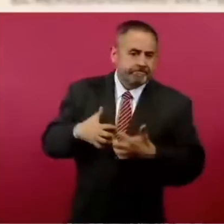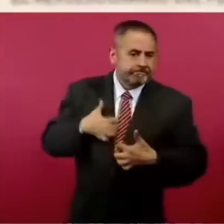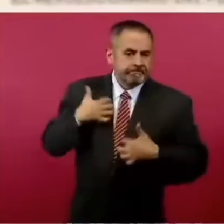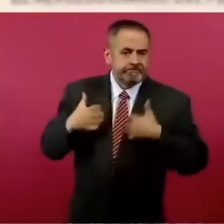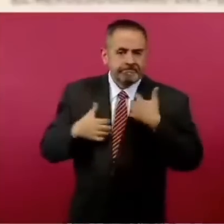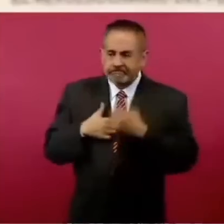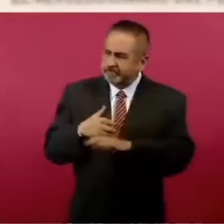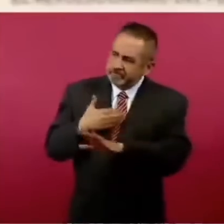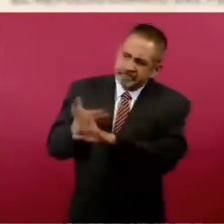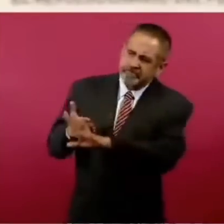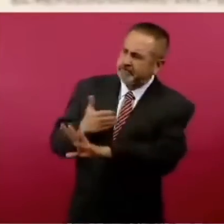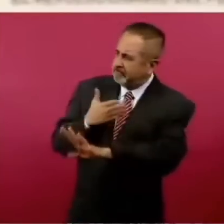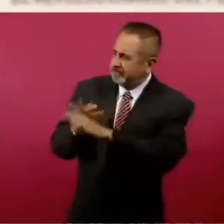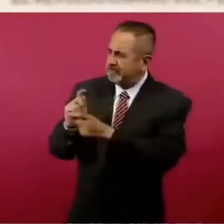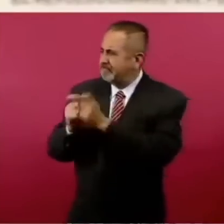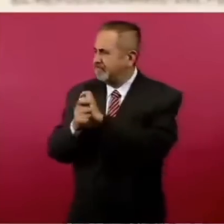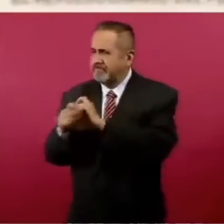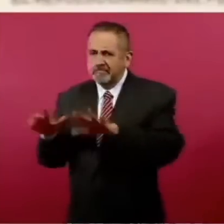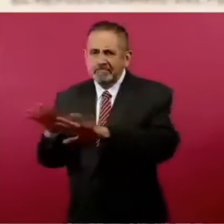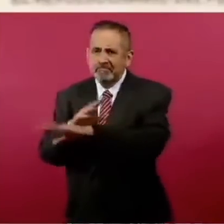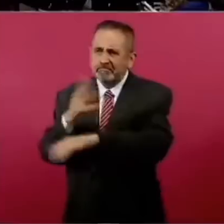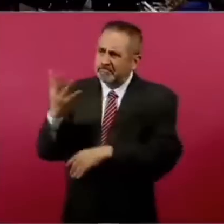de golpear a la transformación,